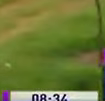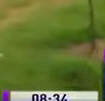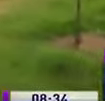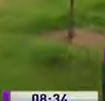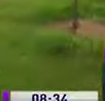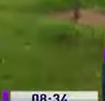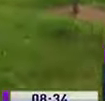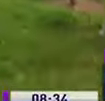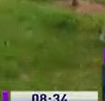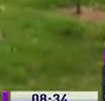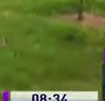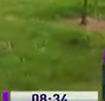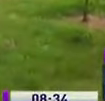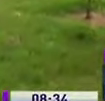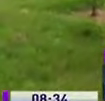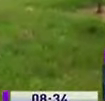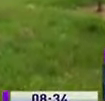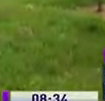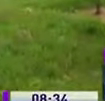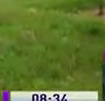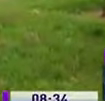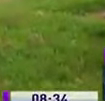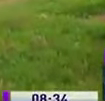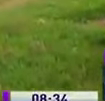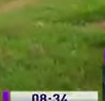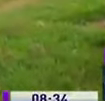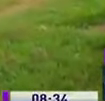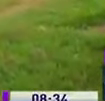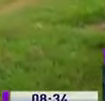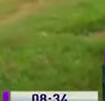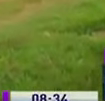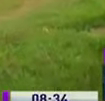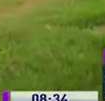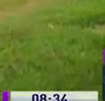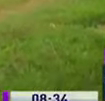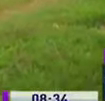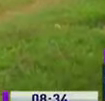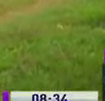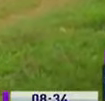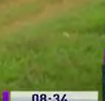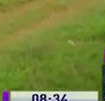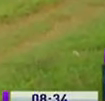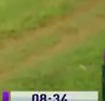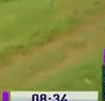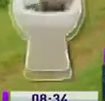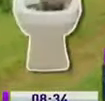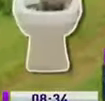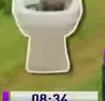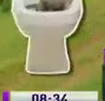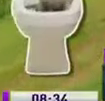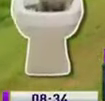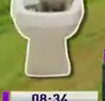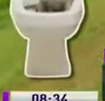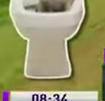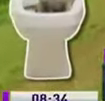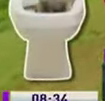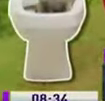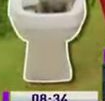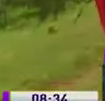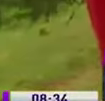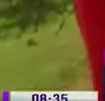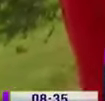mostrar las funditas para el popó de su pesito. No, él hace en la casa, él hace aquí. ¿En la casa? Sí. ¿En la Bacenich? ¿Chinado?